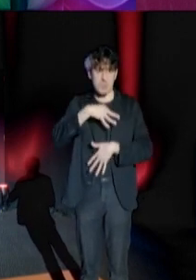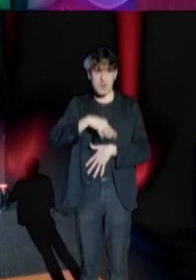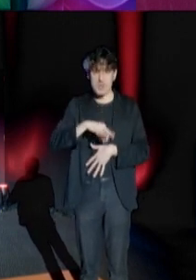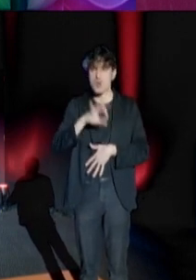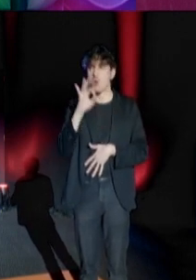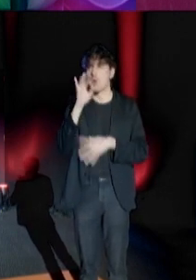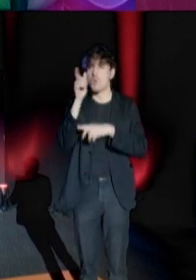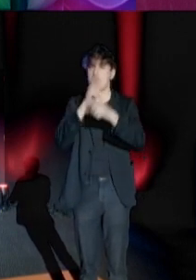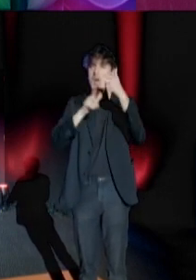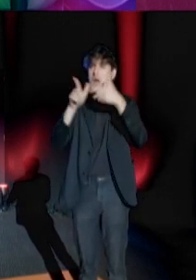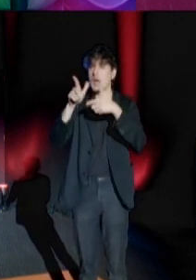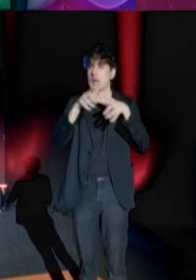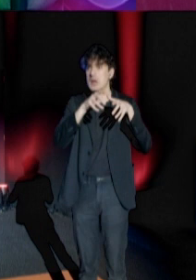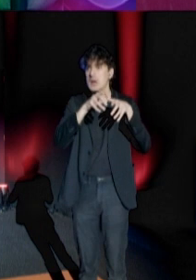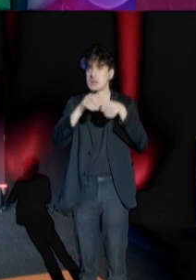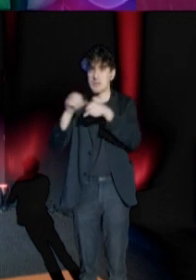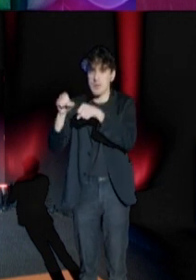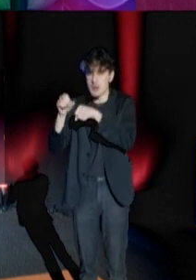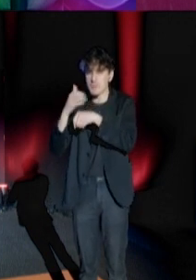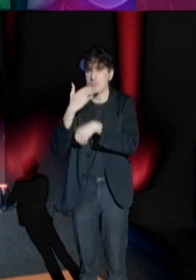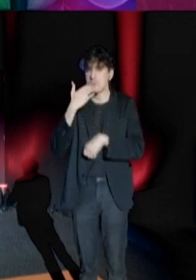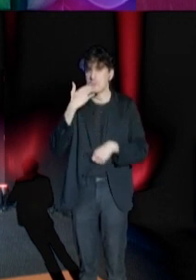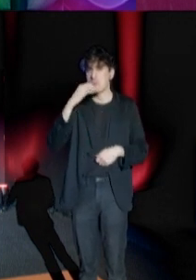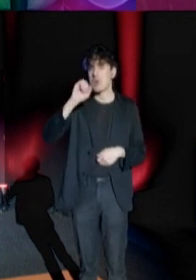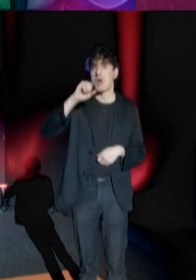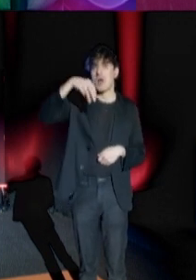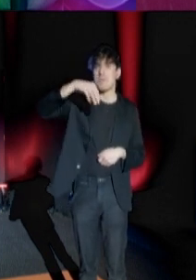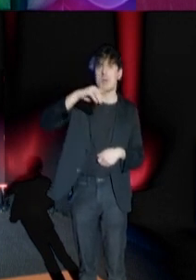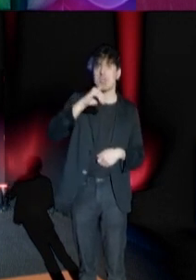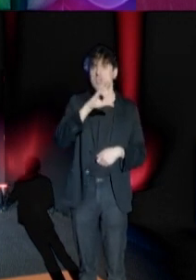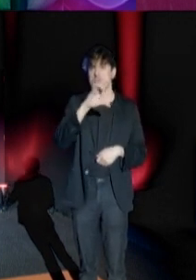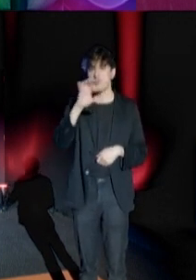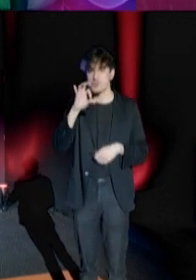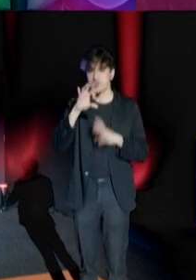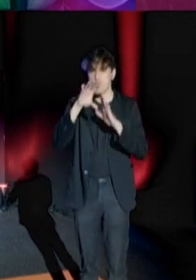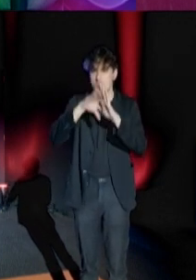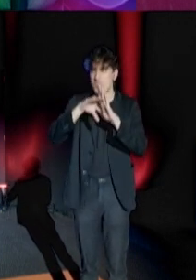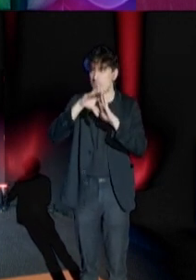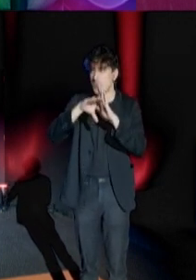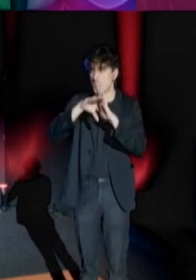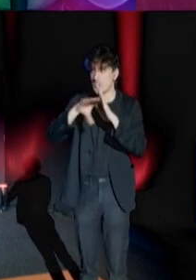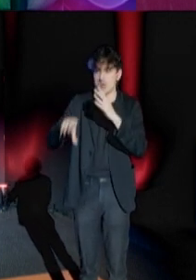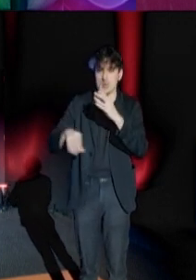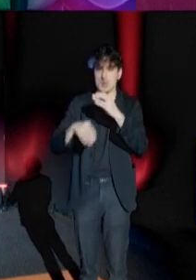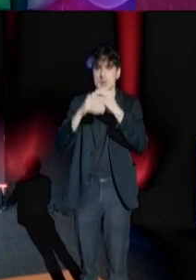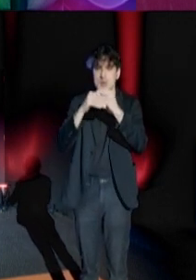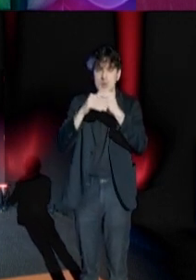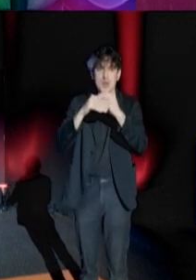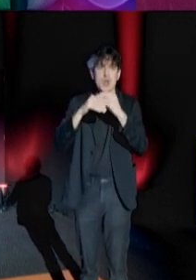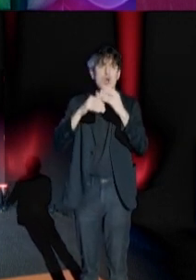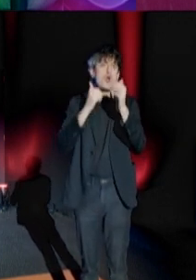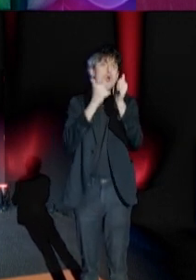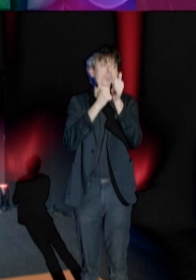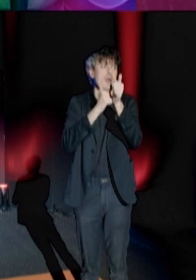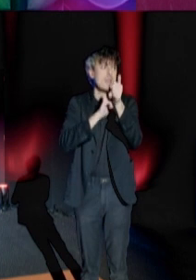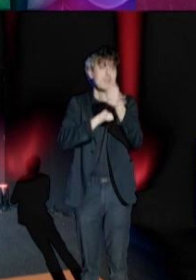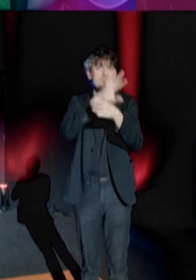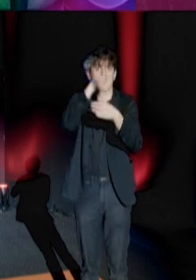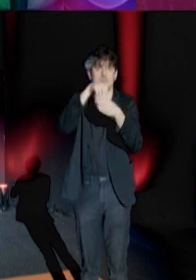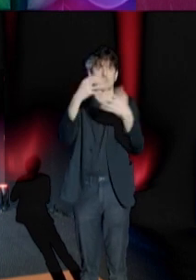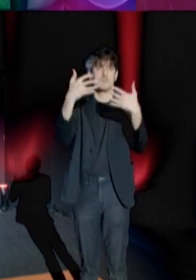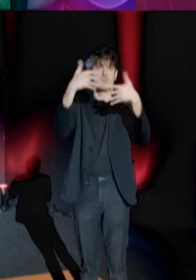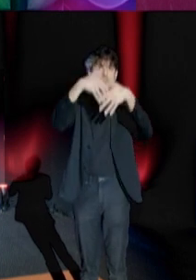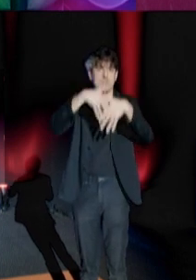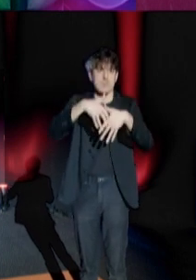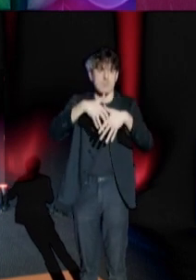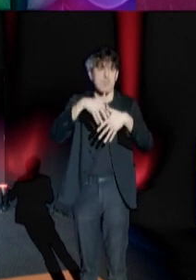viaje por ejemplo como hemos hecho con amadeus han desarrollado un plugin que tú integrado dentro de copilot le haces una pregunta y te permite automáticamente